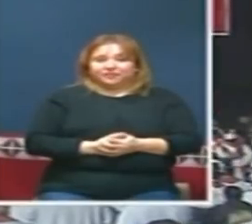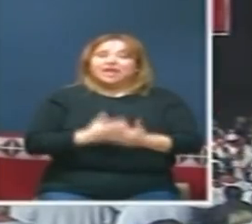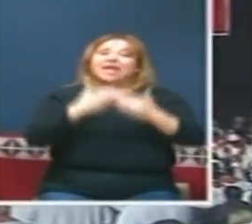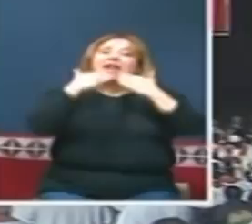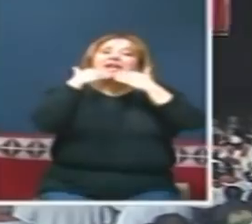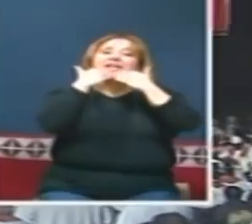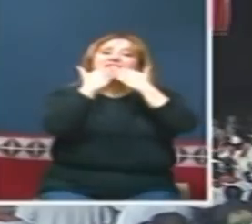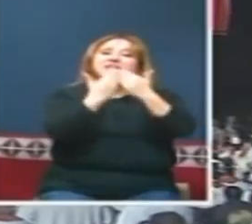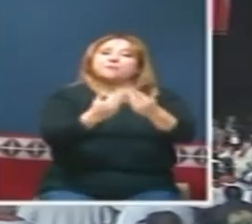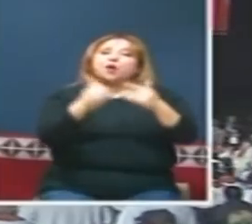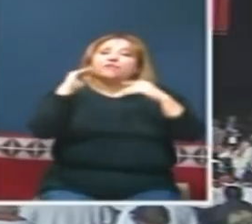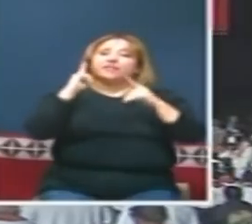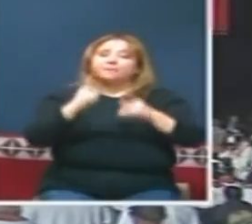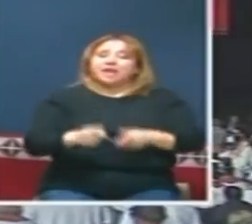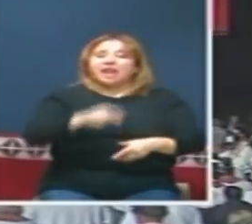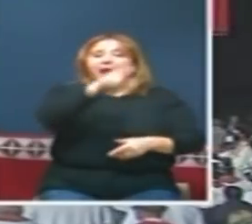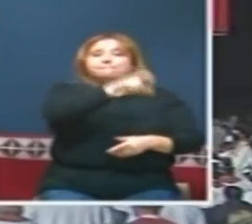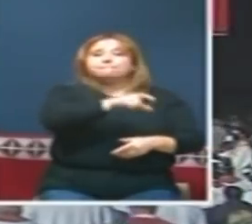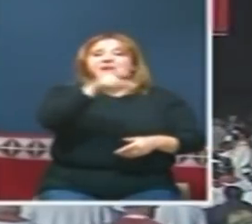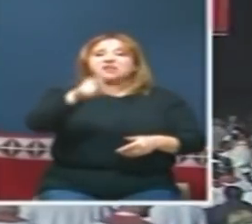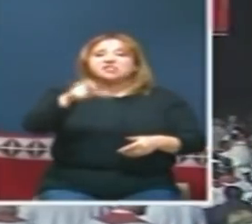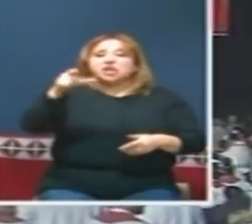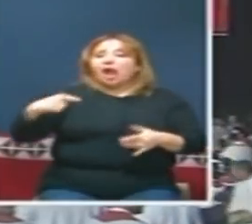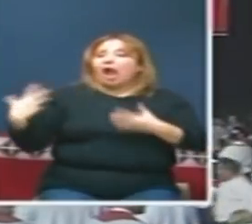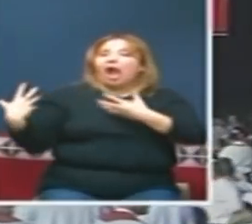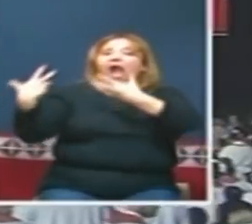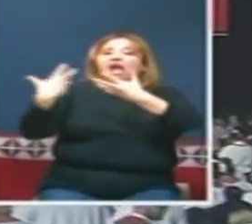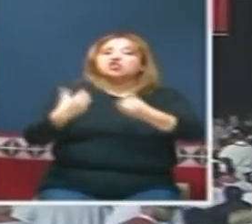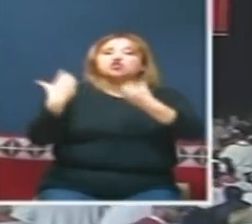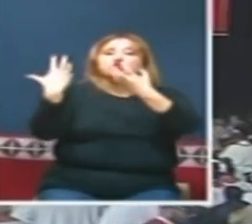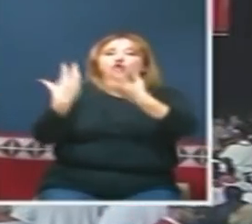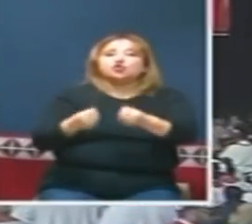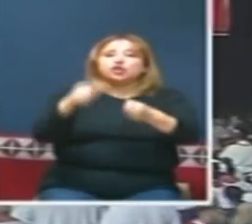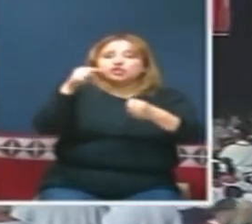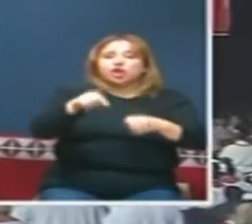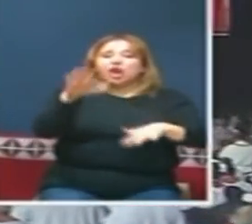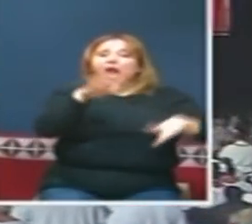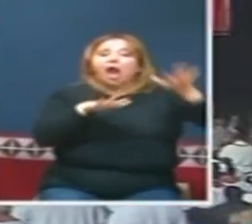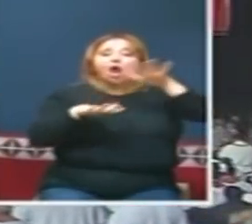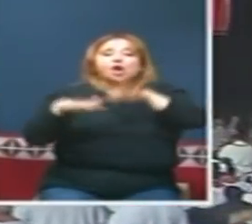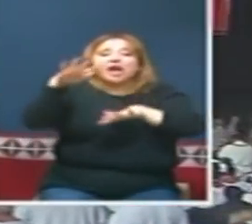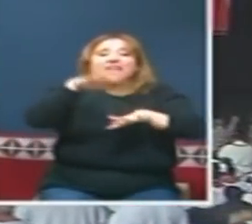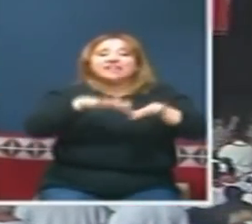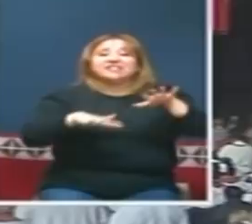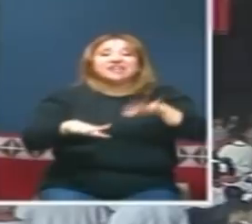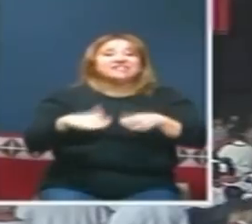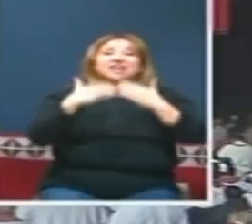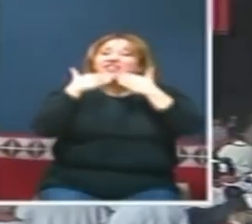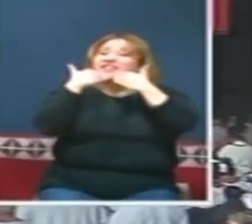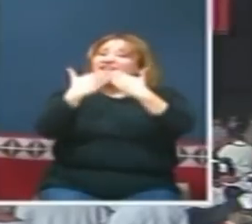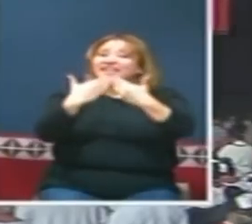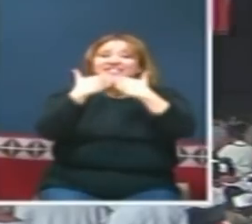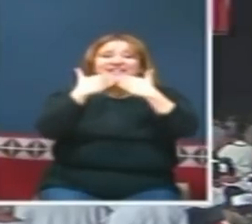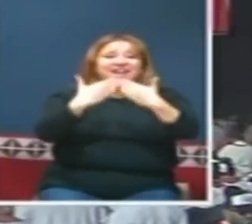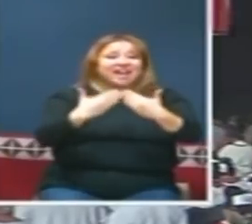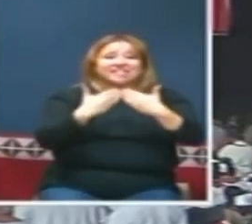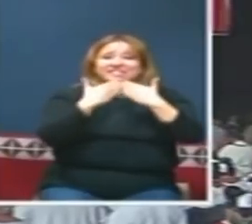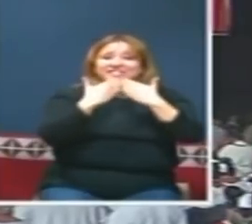Agradecemos también a todas las personas que están colaborando en estos momentos con la organización, tanto a los